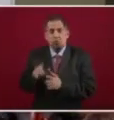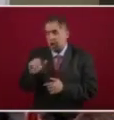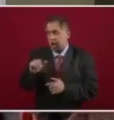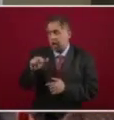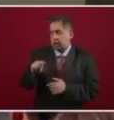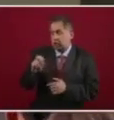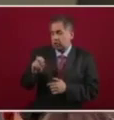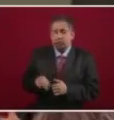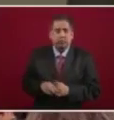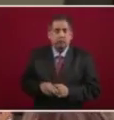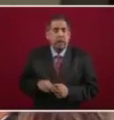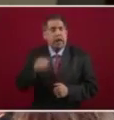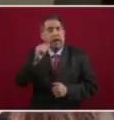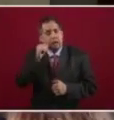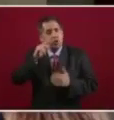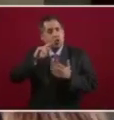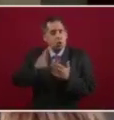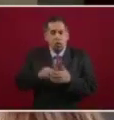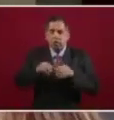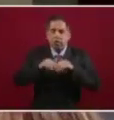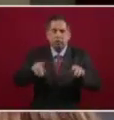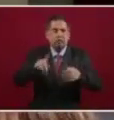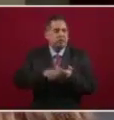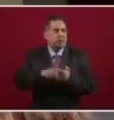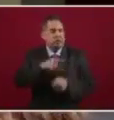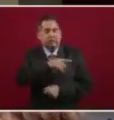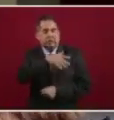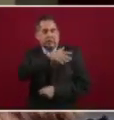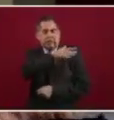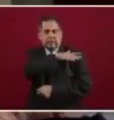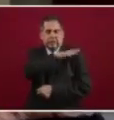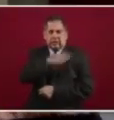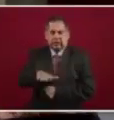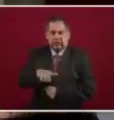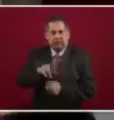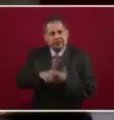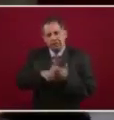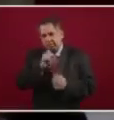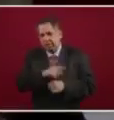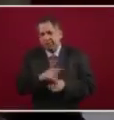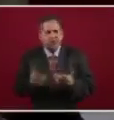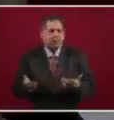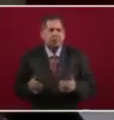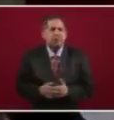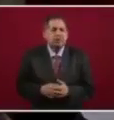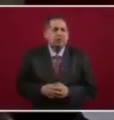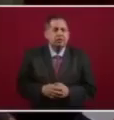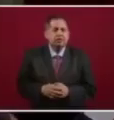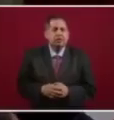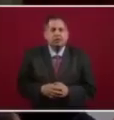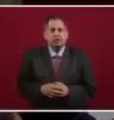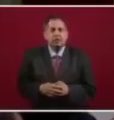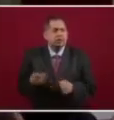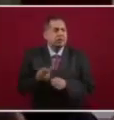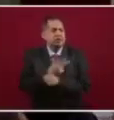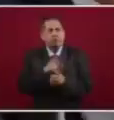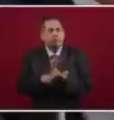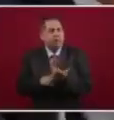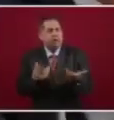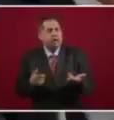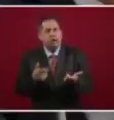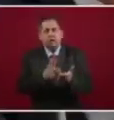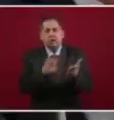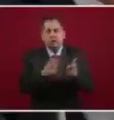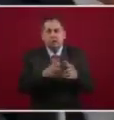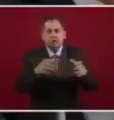Ayer nuevamente salieron declaraciones de un general. Mi pregunta es, ¿cuál es, qué se va a hacer con este